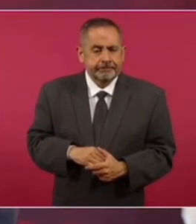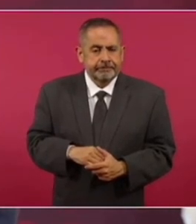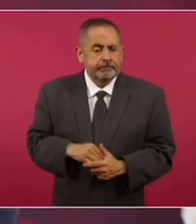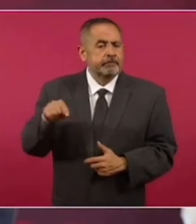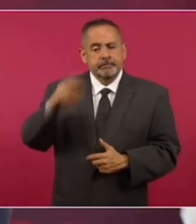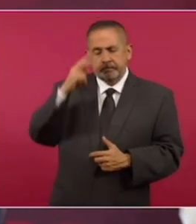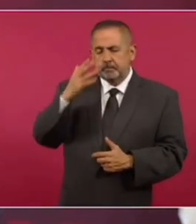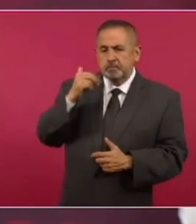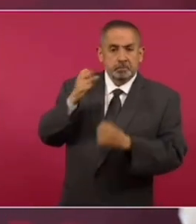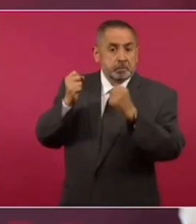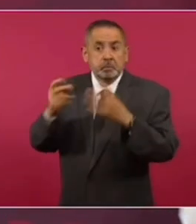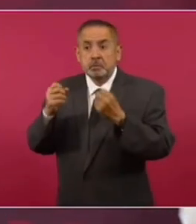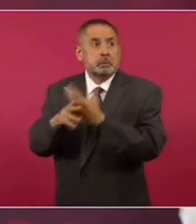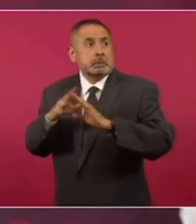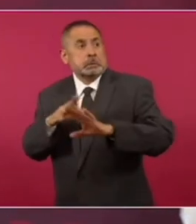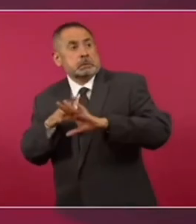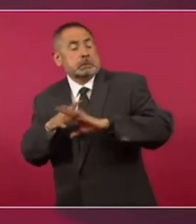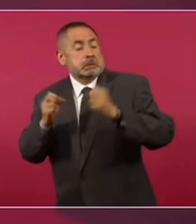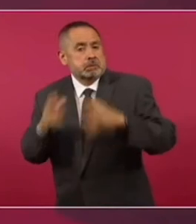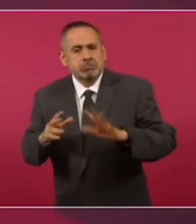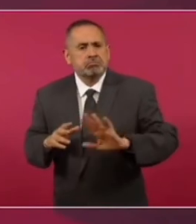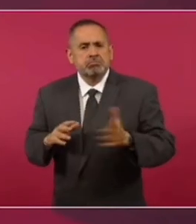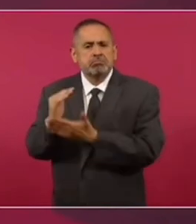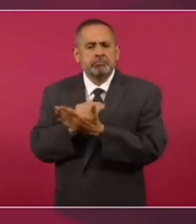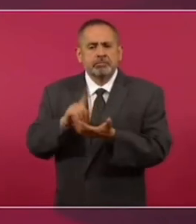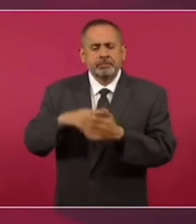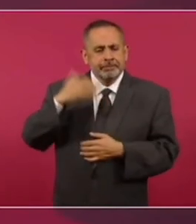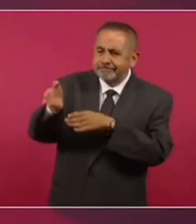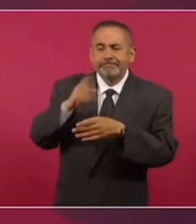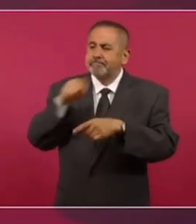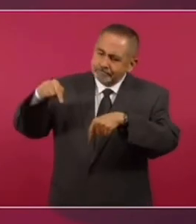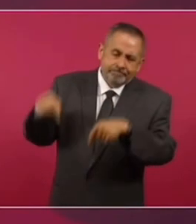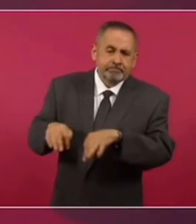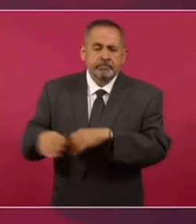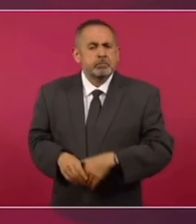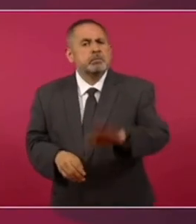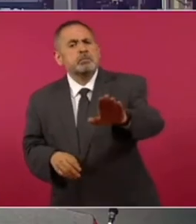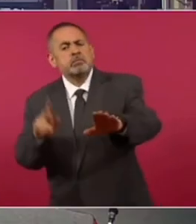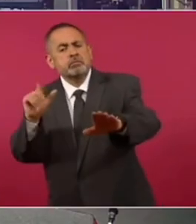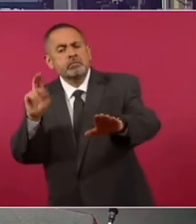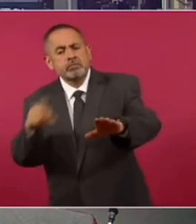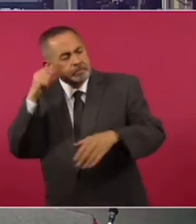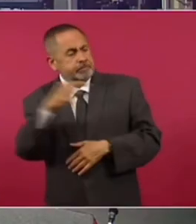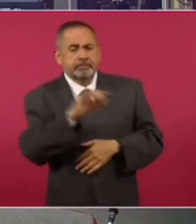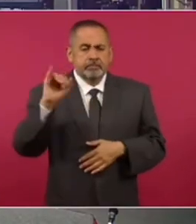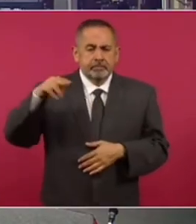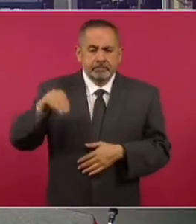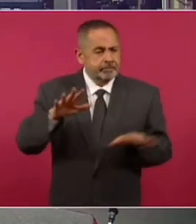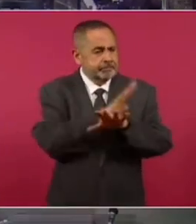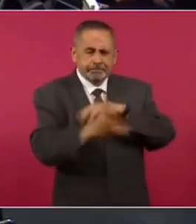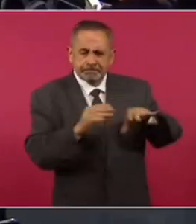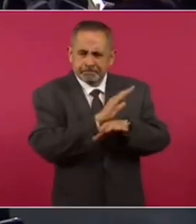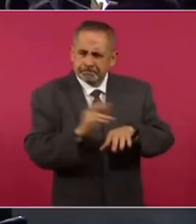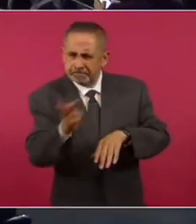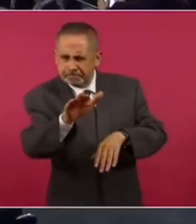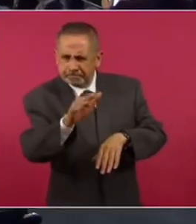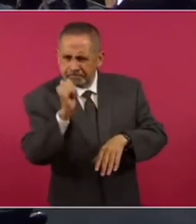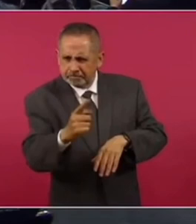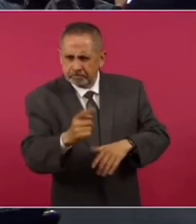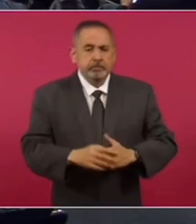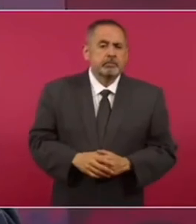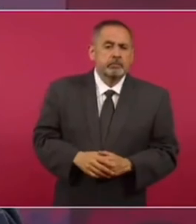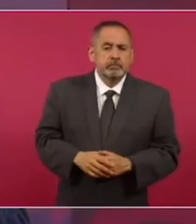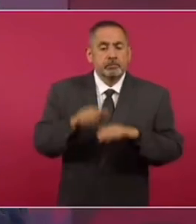corriente migratoria que había hacia Estados Unidos durante el periodo neoliberal. ¿Y algún plan para modificar el Instituto Nacional de Migración? ¿Alguna cosa que estén